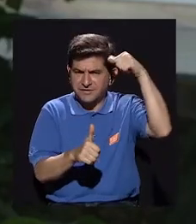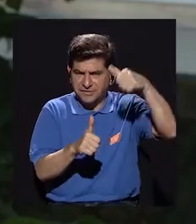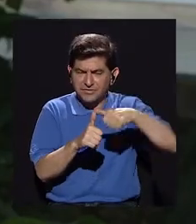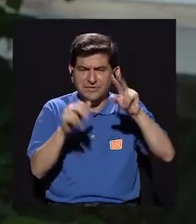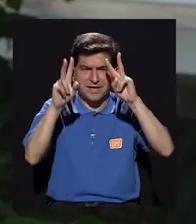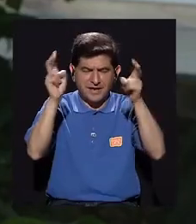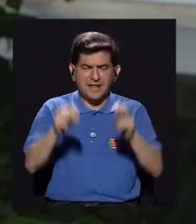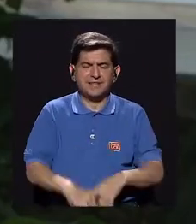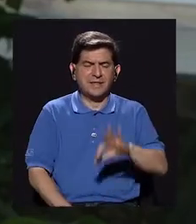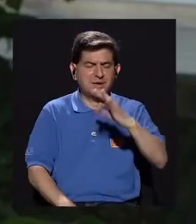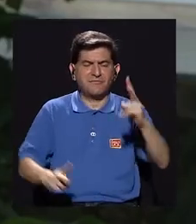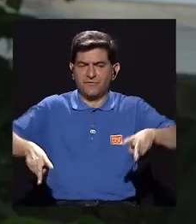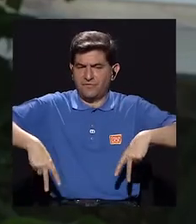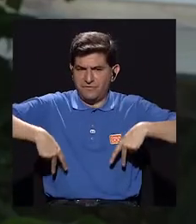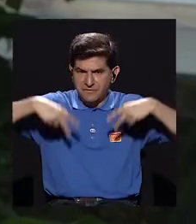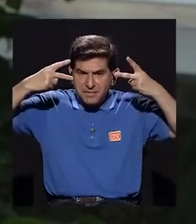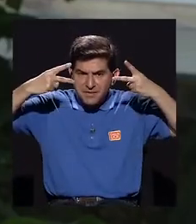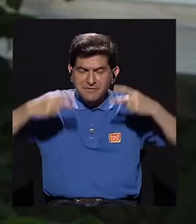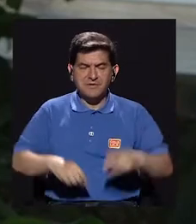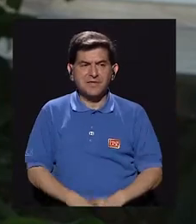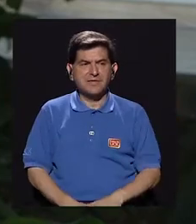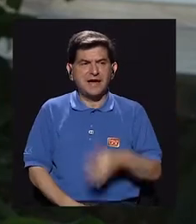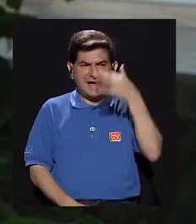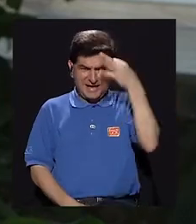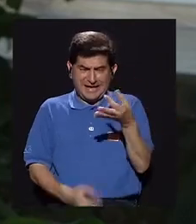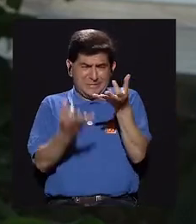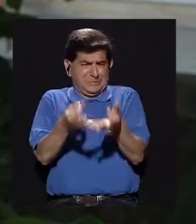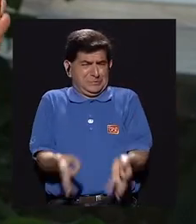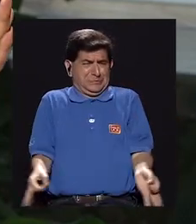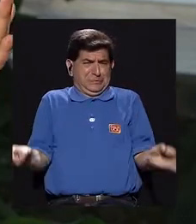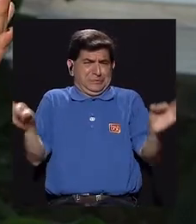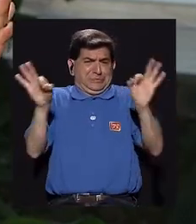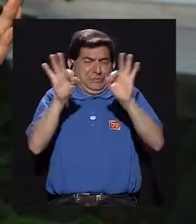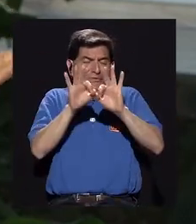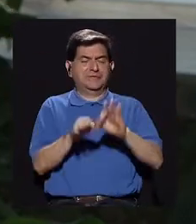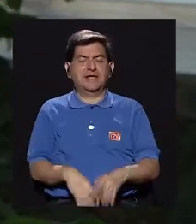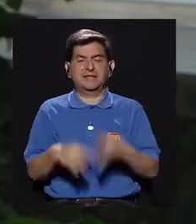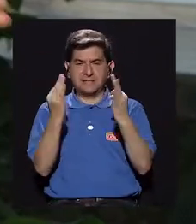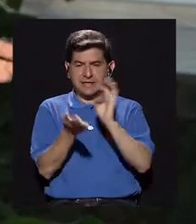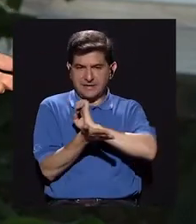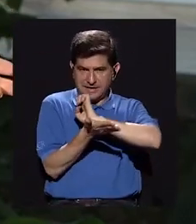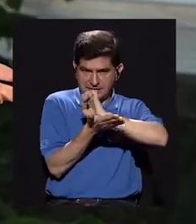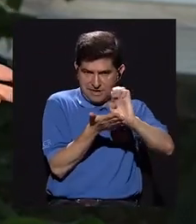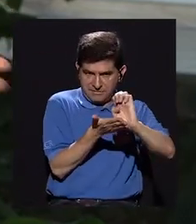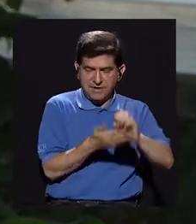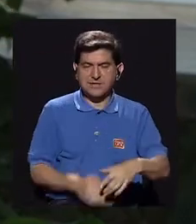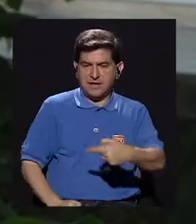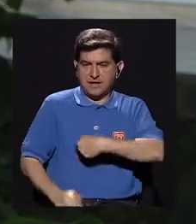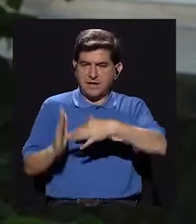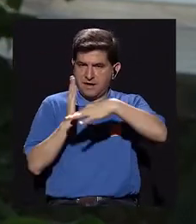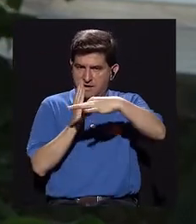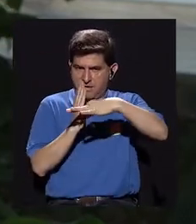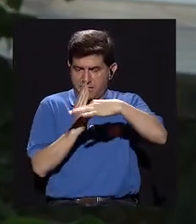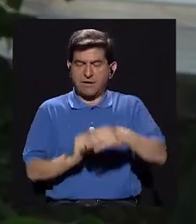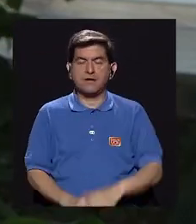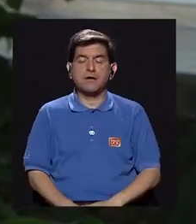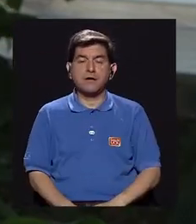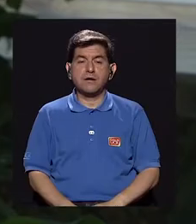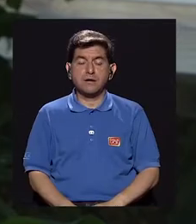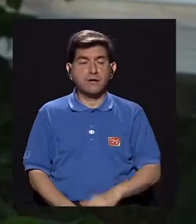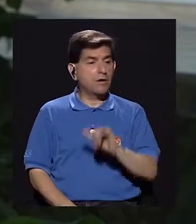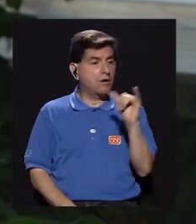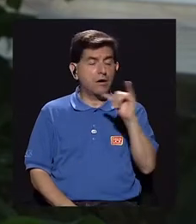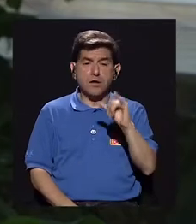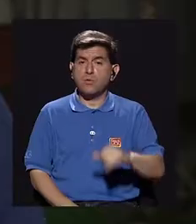retomemos, el tema de estilos de vida creo que es el tema crucial para la prevención del hígado graso.